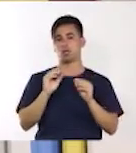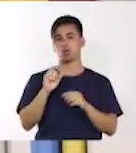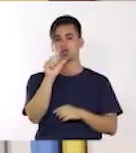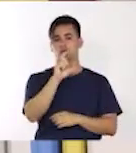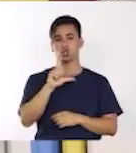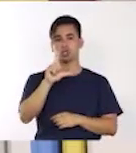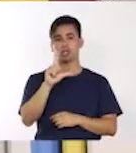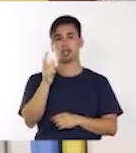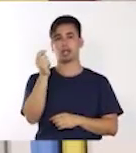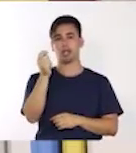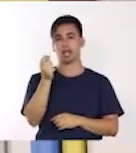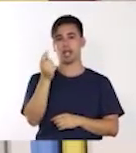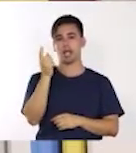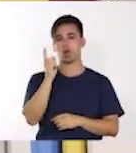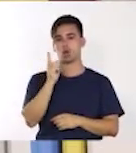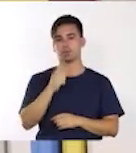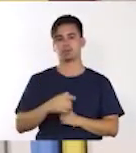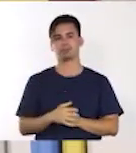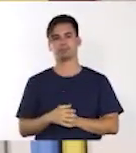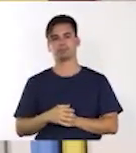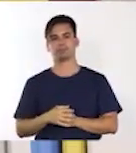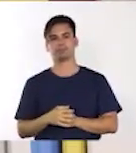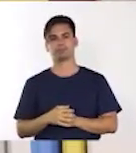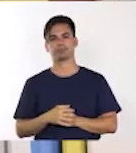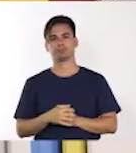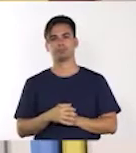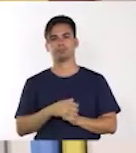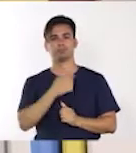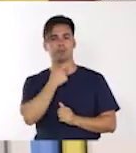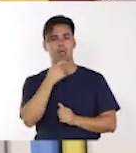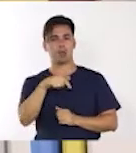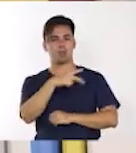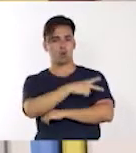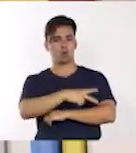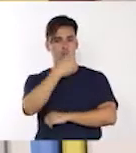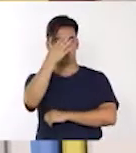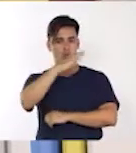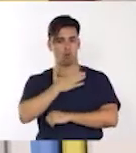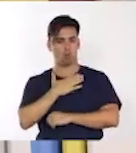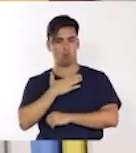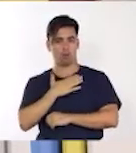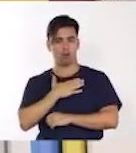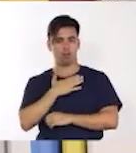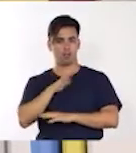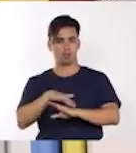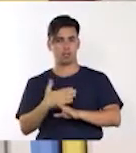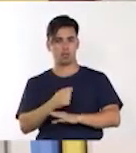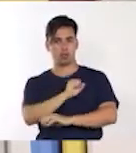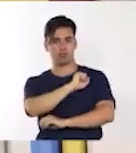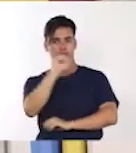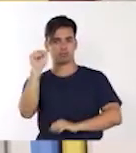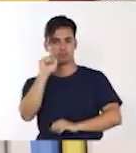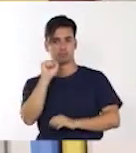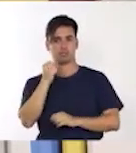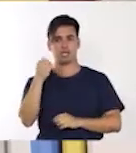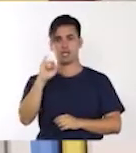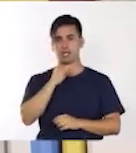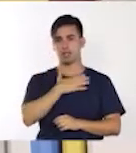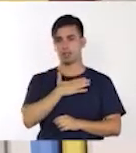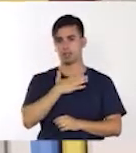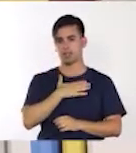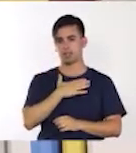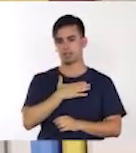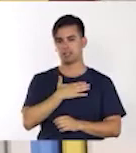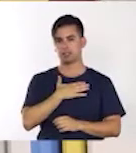factible la aparición de esta ideología. En el caso cubano, ya después que se alcanza la